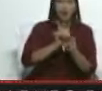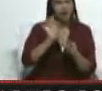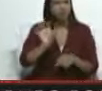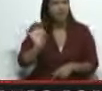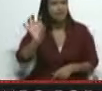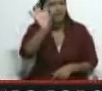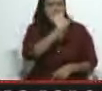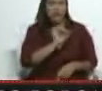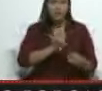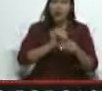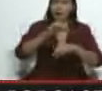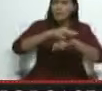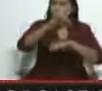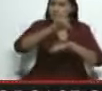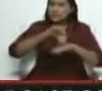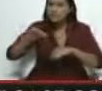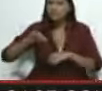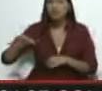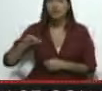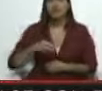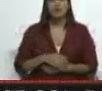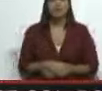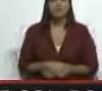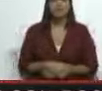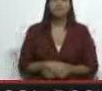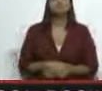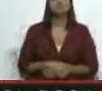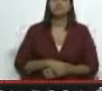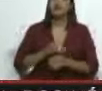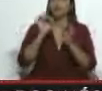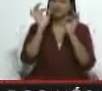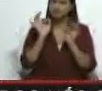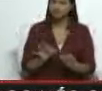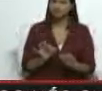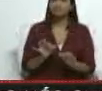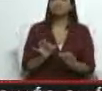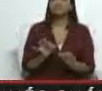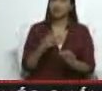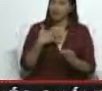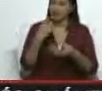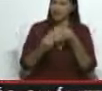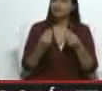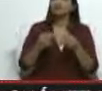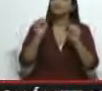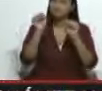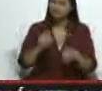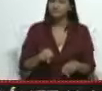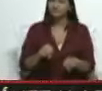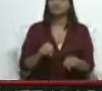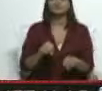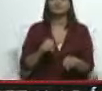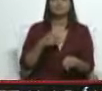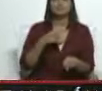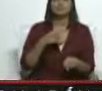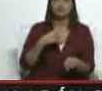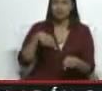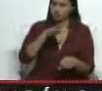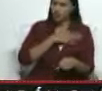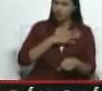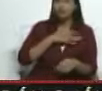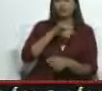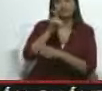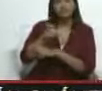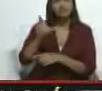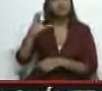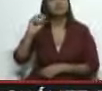los municipios está el garantizar y lo van a hacer y se lo exigimos que así sea un